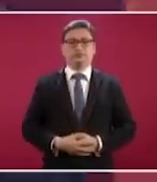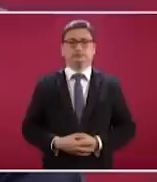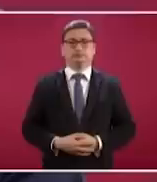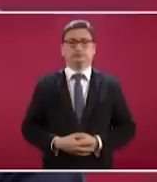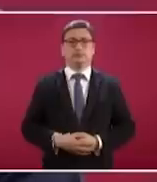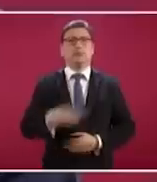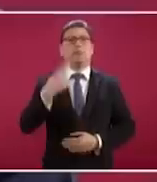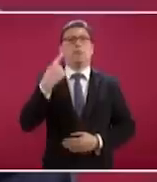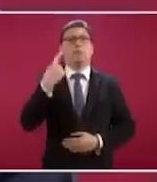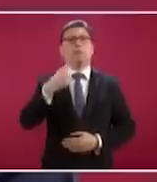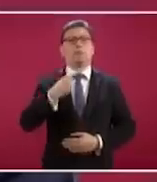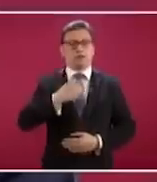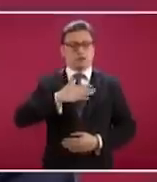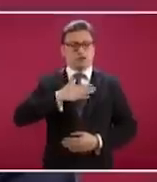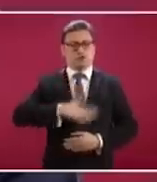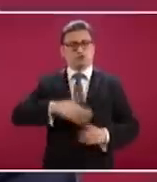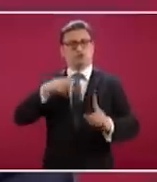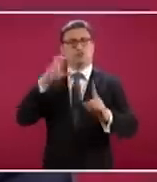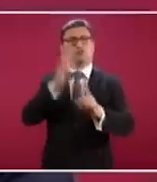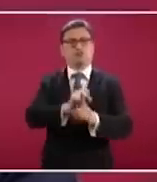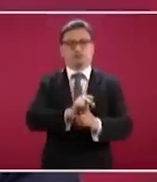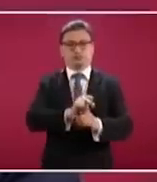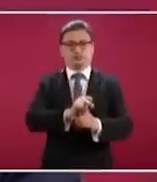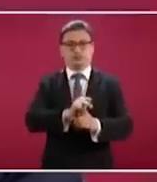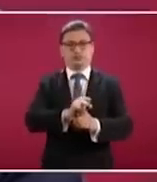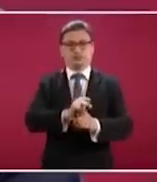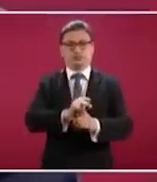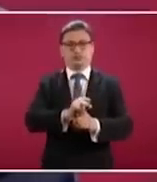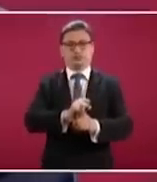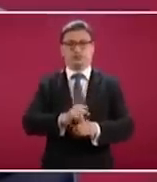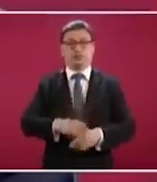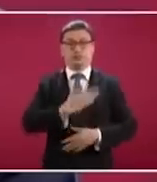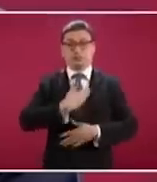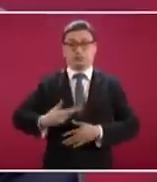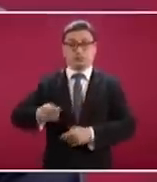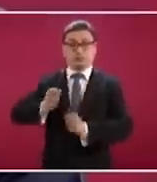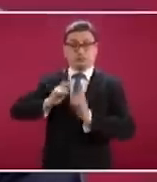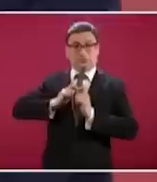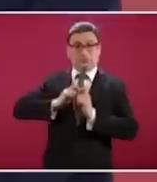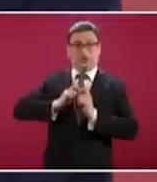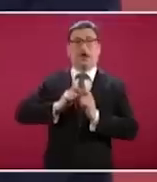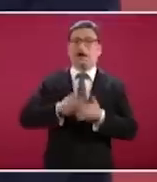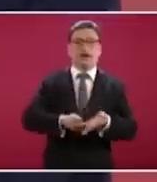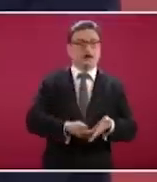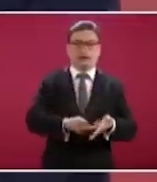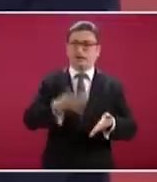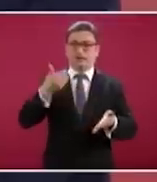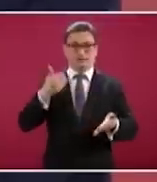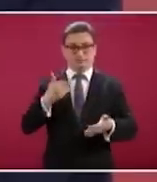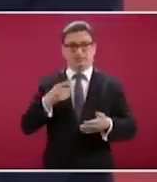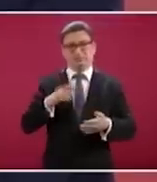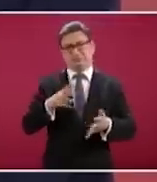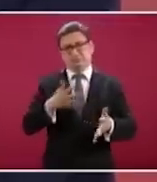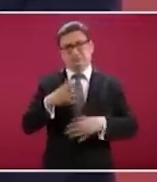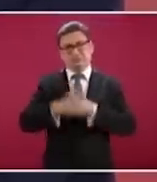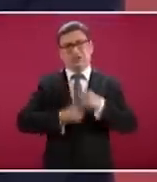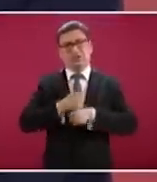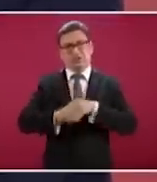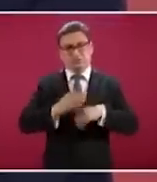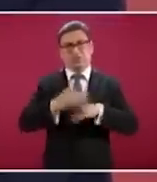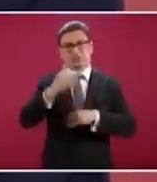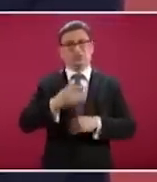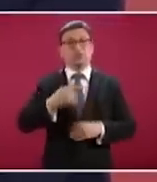por la justicia, antes de llegar a la presidencia, un poco más. Y